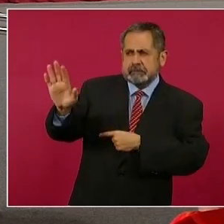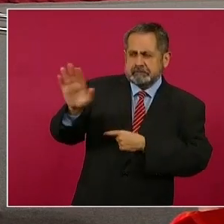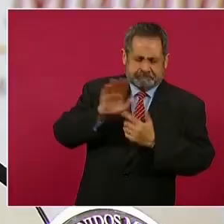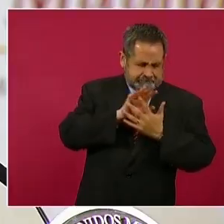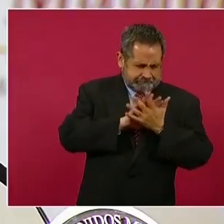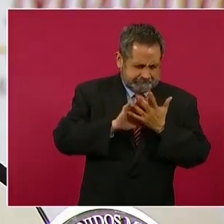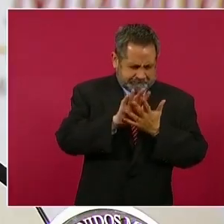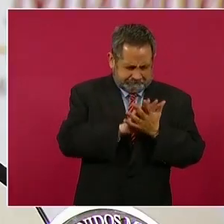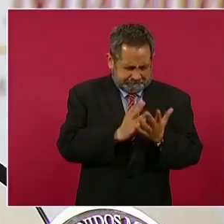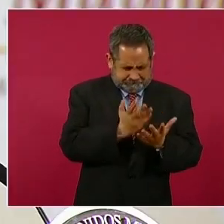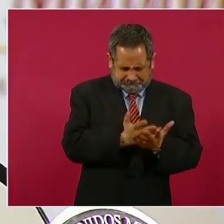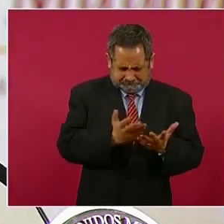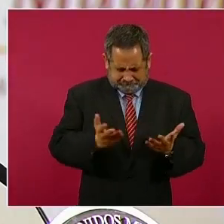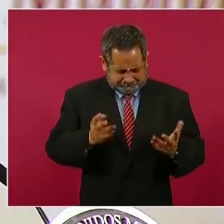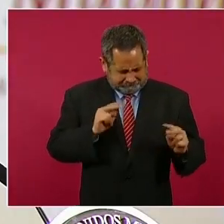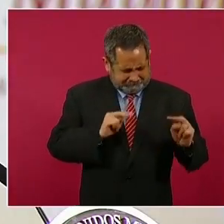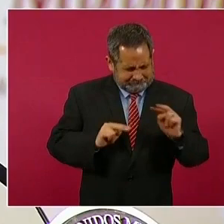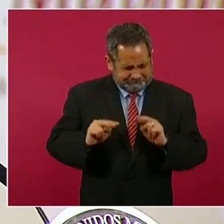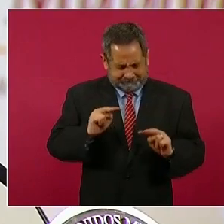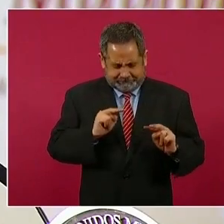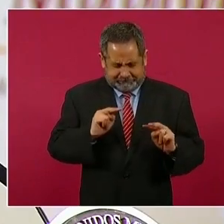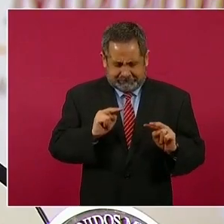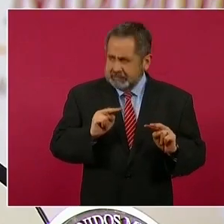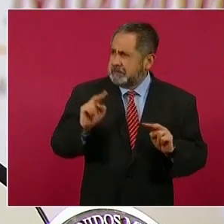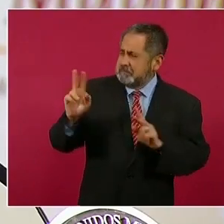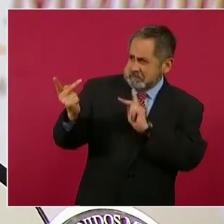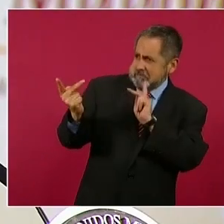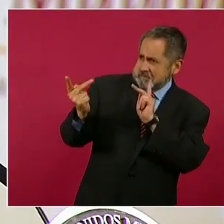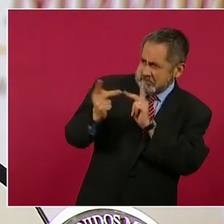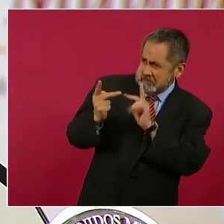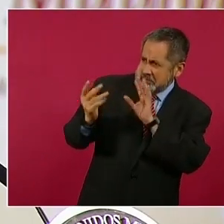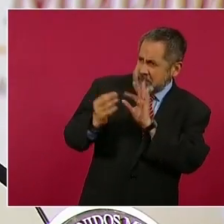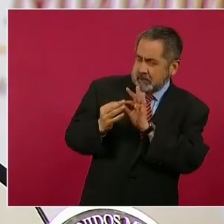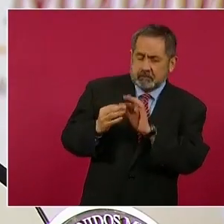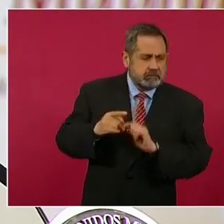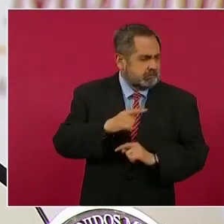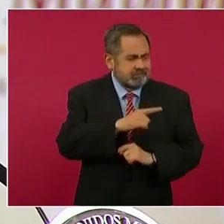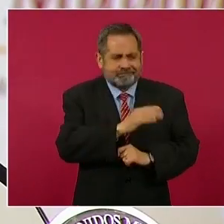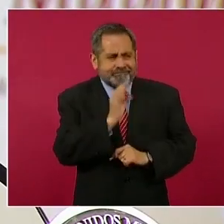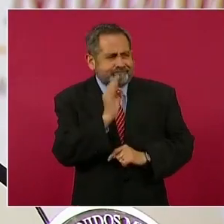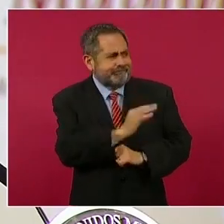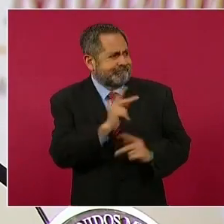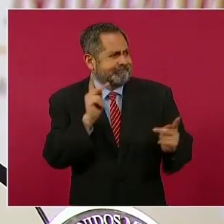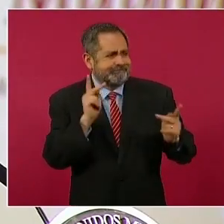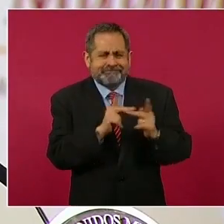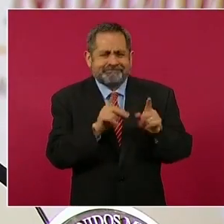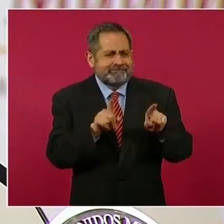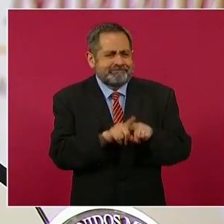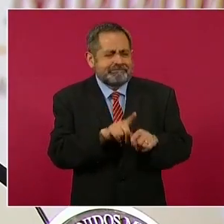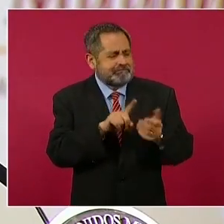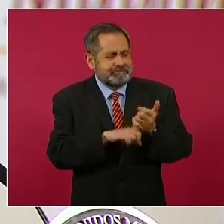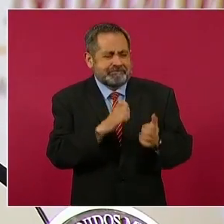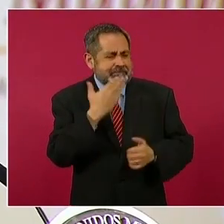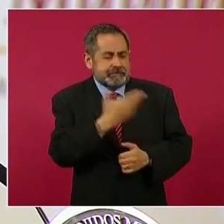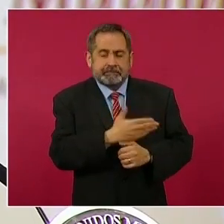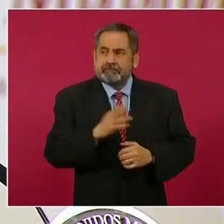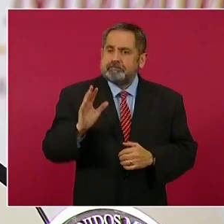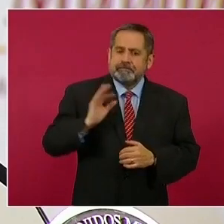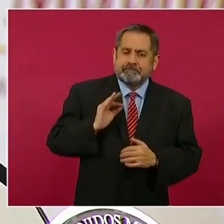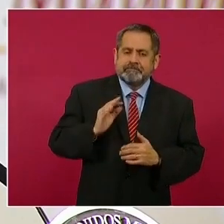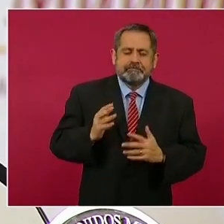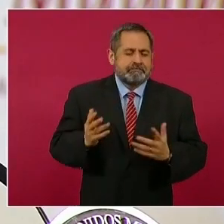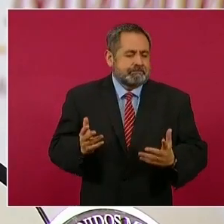de los documentos son lo que corresponde y me ratificó que efectivamente lo estamos interpretando bien. Bueno,